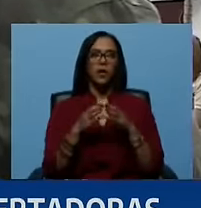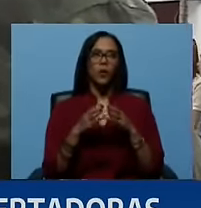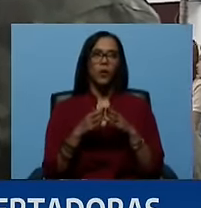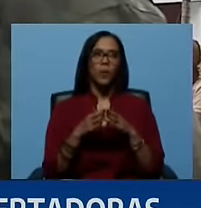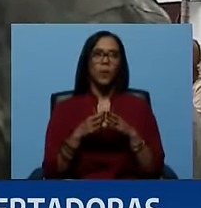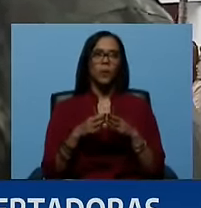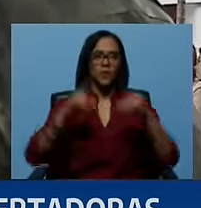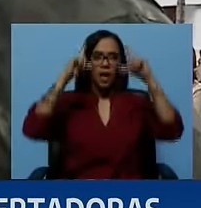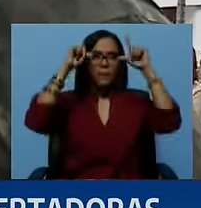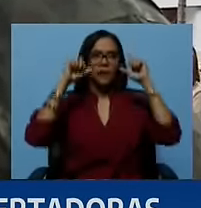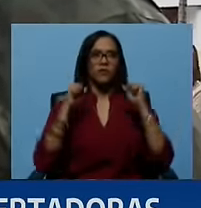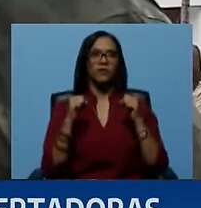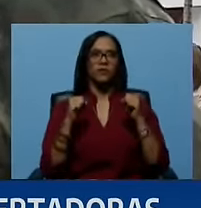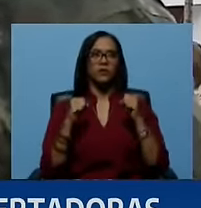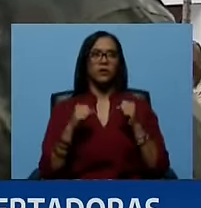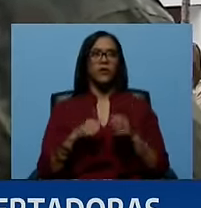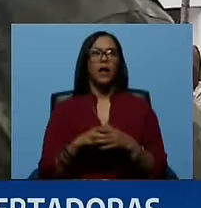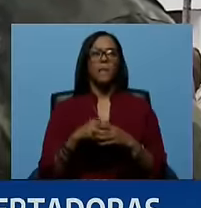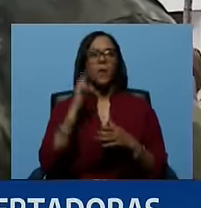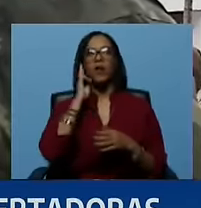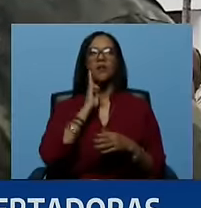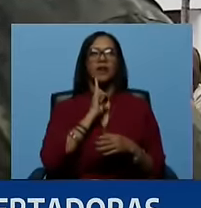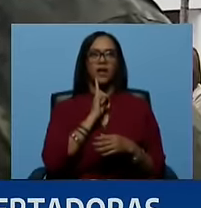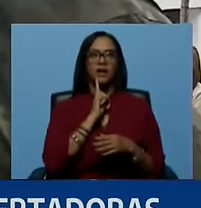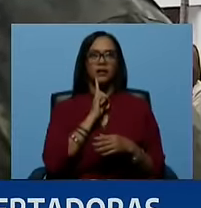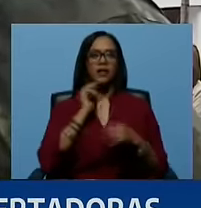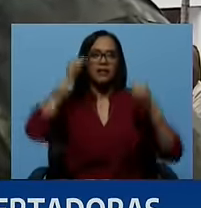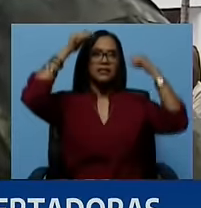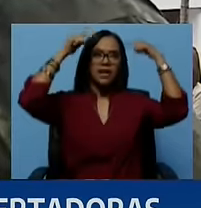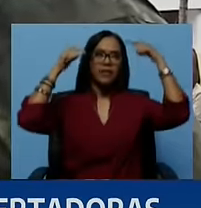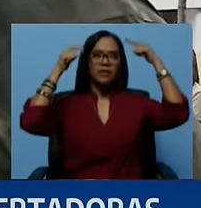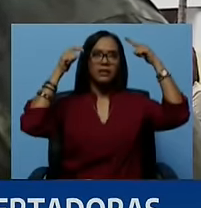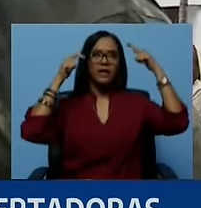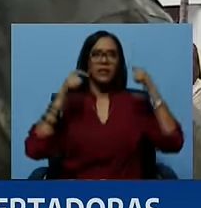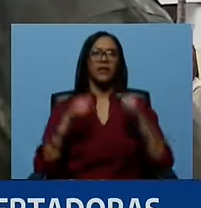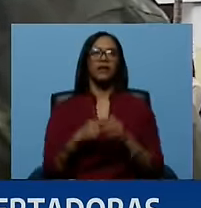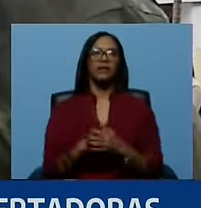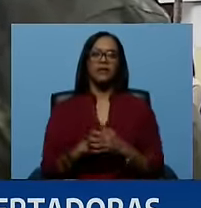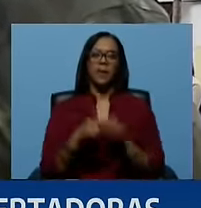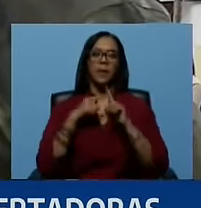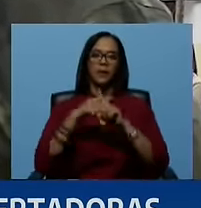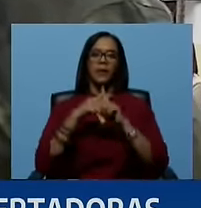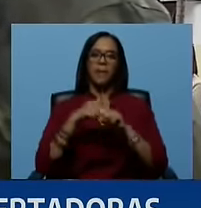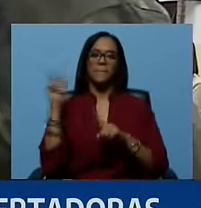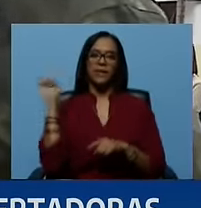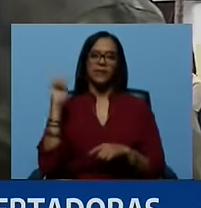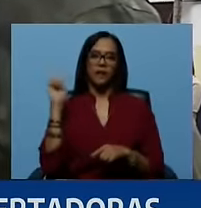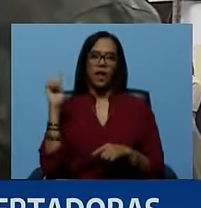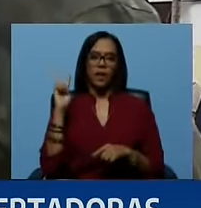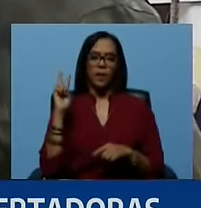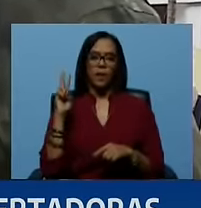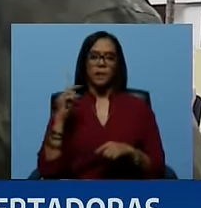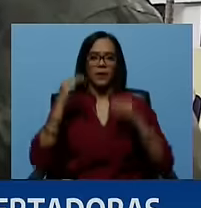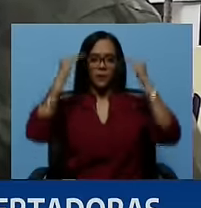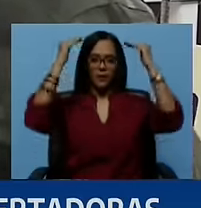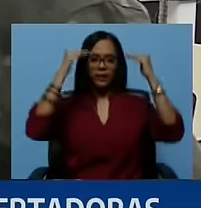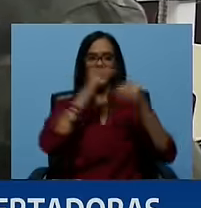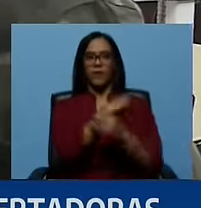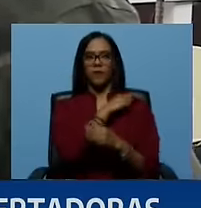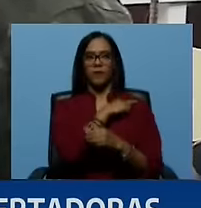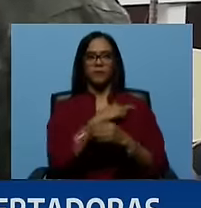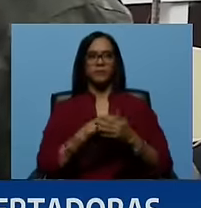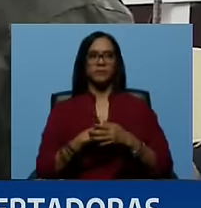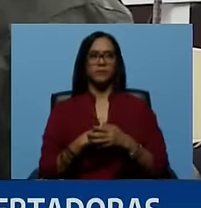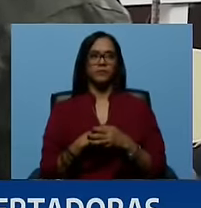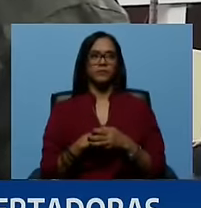de profesionales bolivarianos chavistas y afirmativos venezolanos mi comandante en jefe